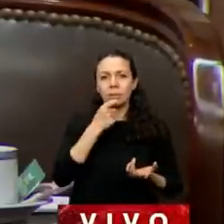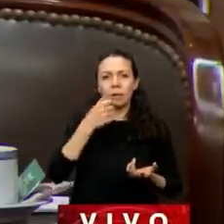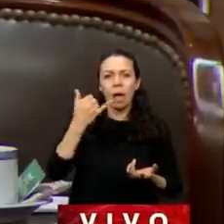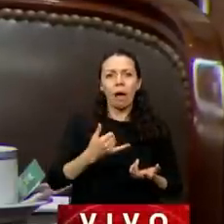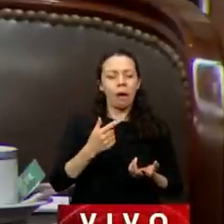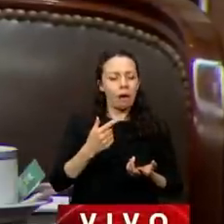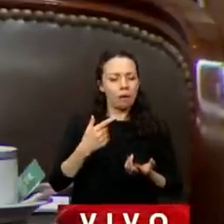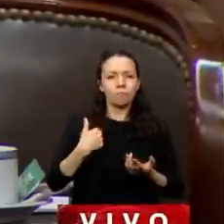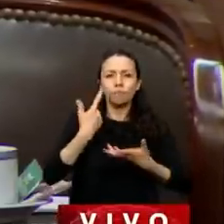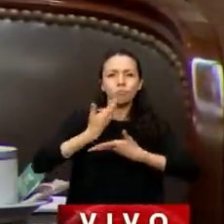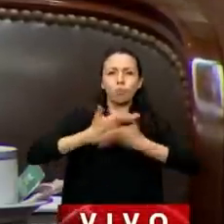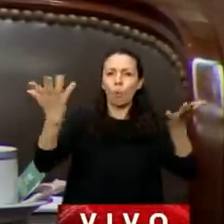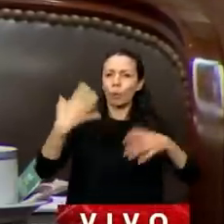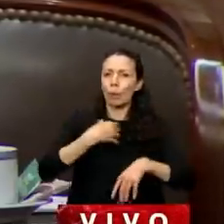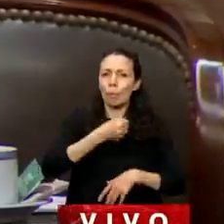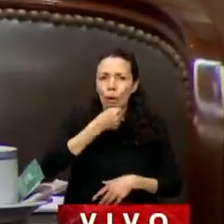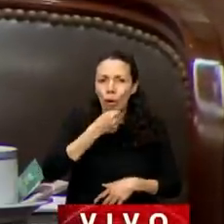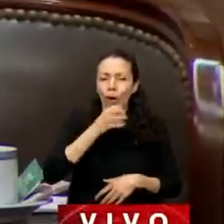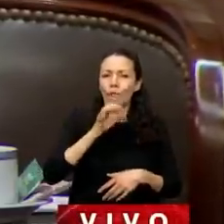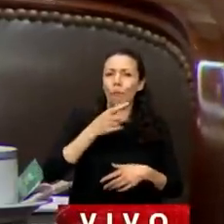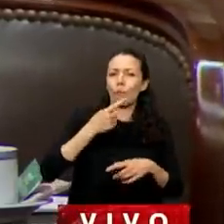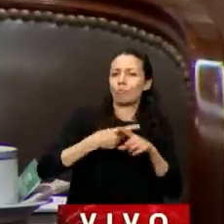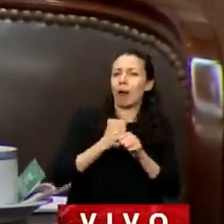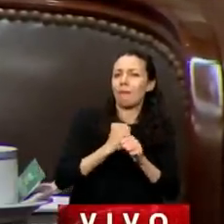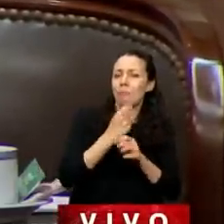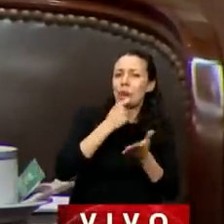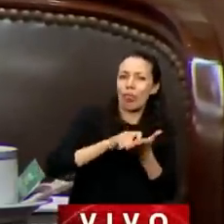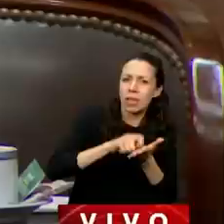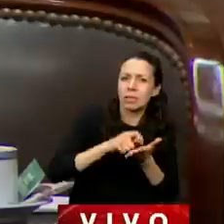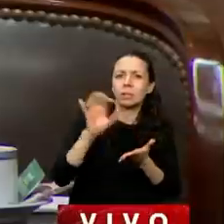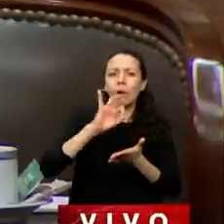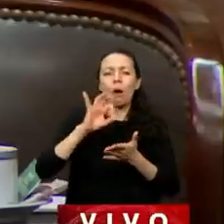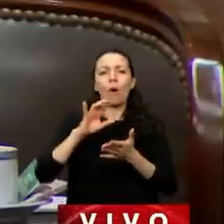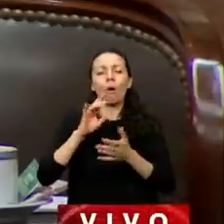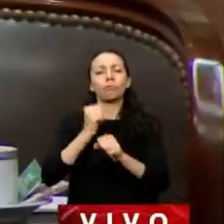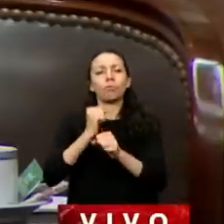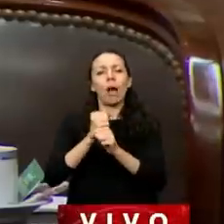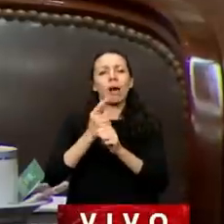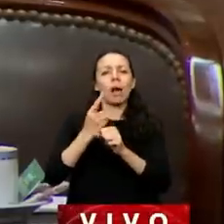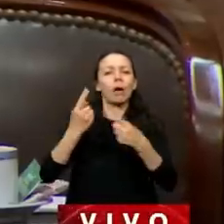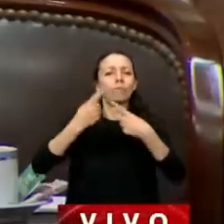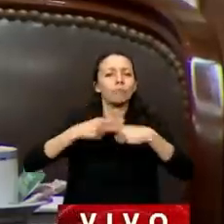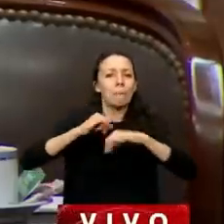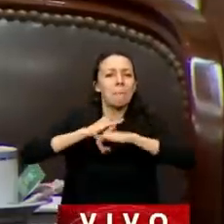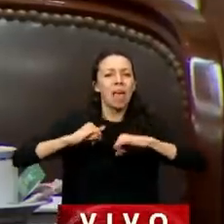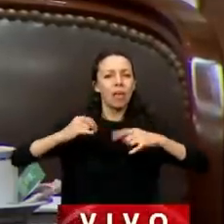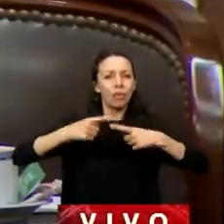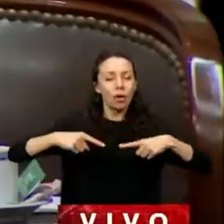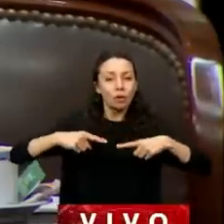delante, cuando se es periodista, cuando se manejan medios, las palabras